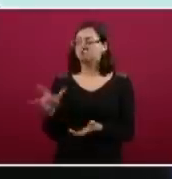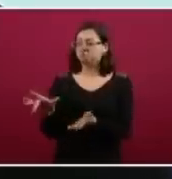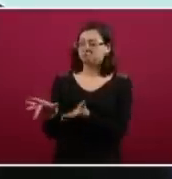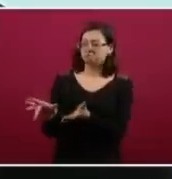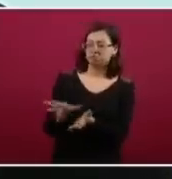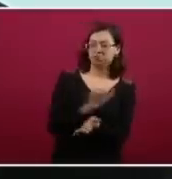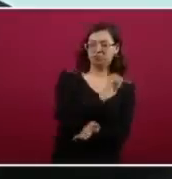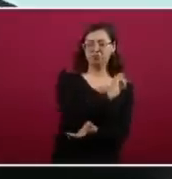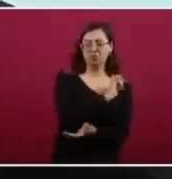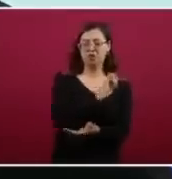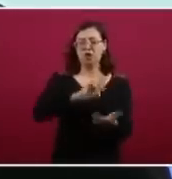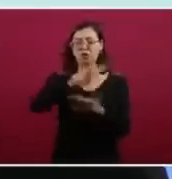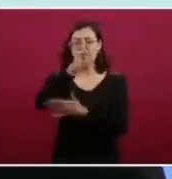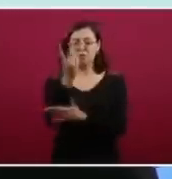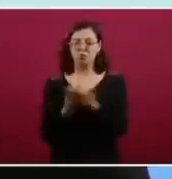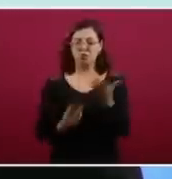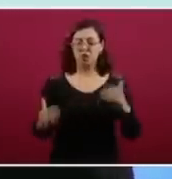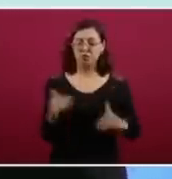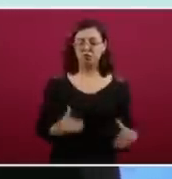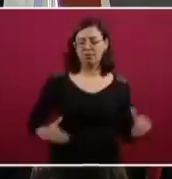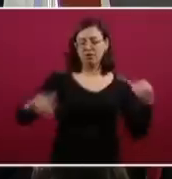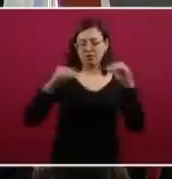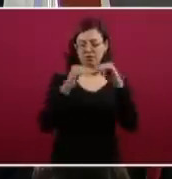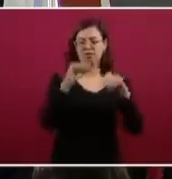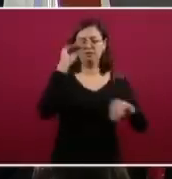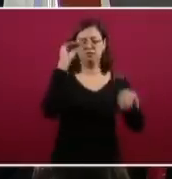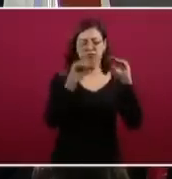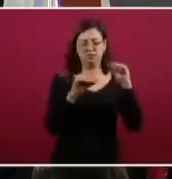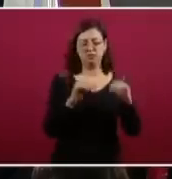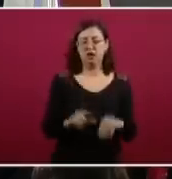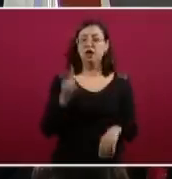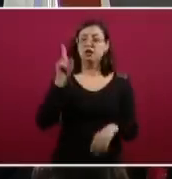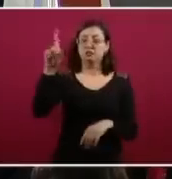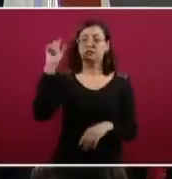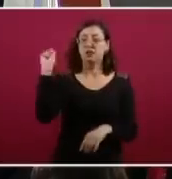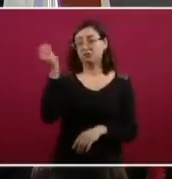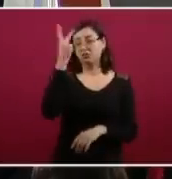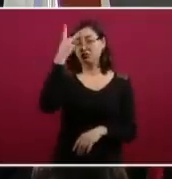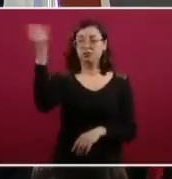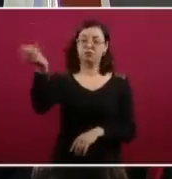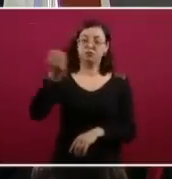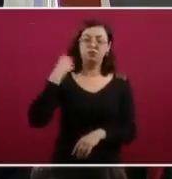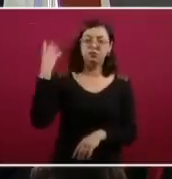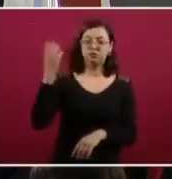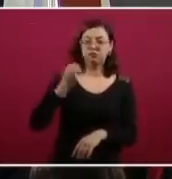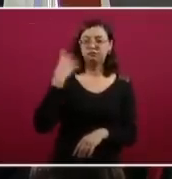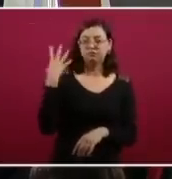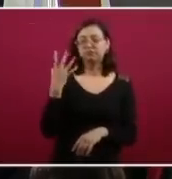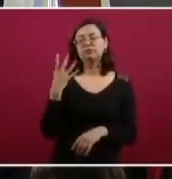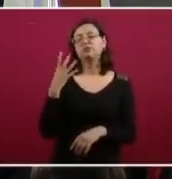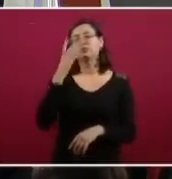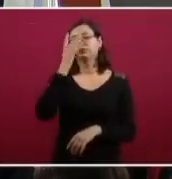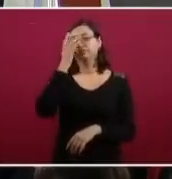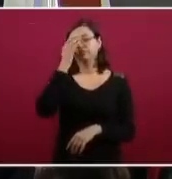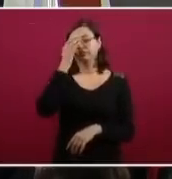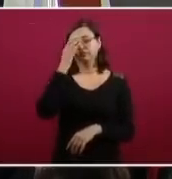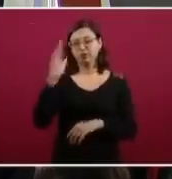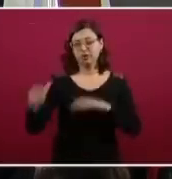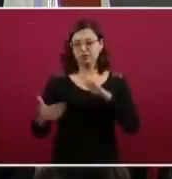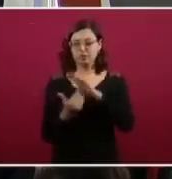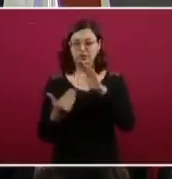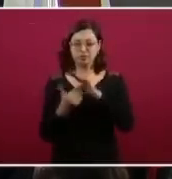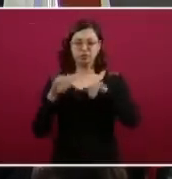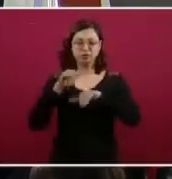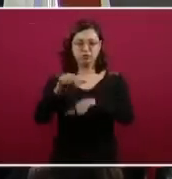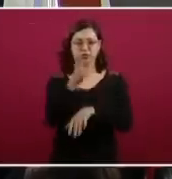el Proigualdad. Sucedió en el Foro de Consulta de San Luis Potosí. Mientras se desarrollaba la mesa sobre salud